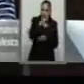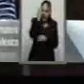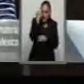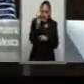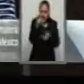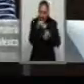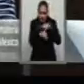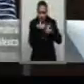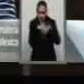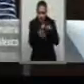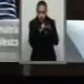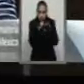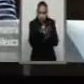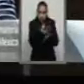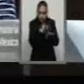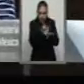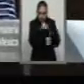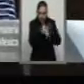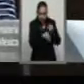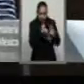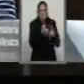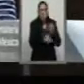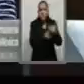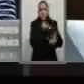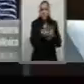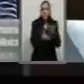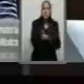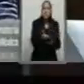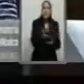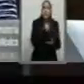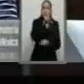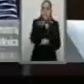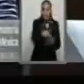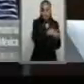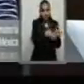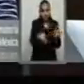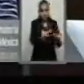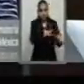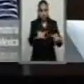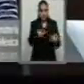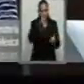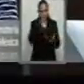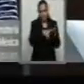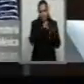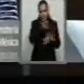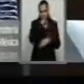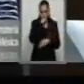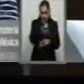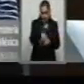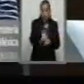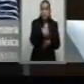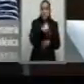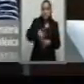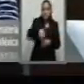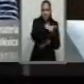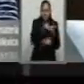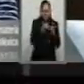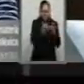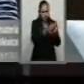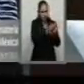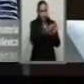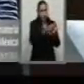se reencontraron a sí mismos en los sismos del 85, salvaron a la ciudad, cimbraron las estructuras